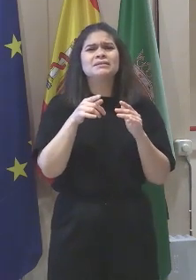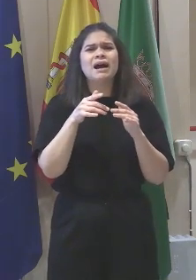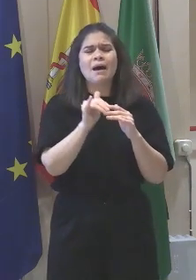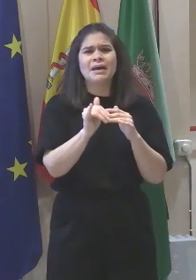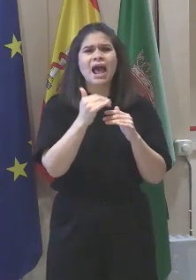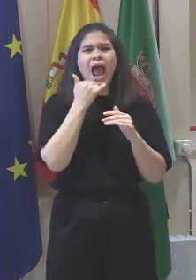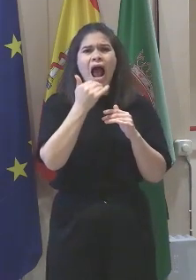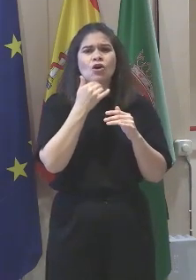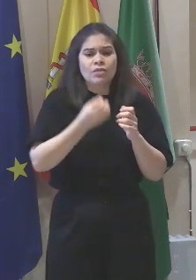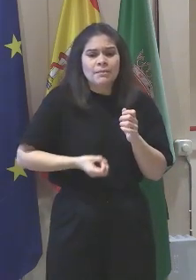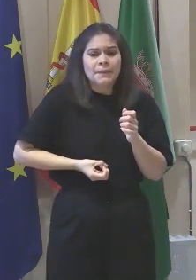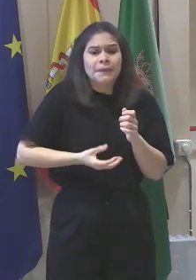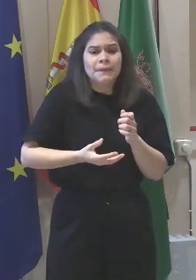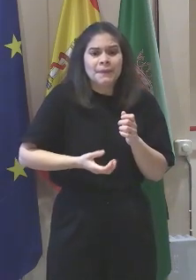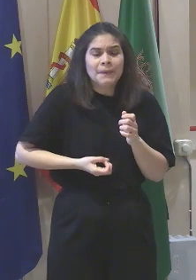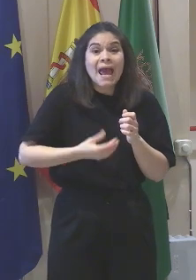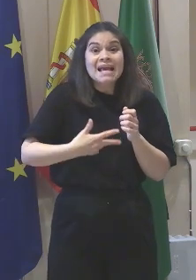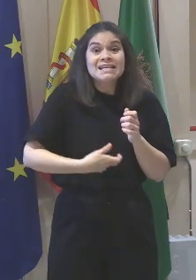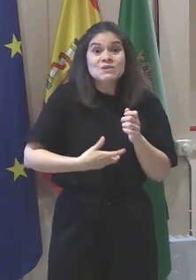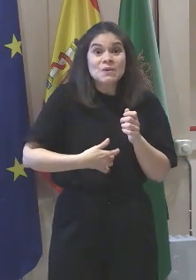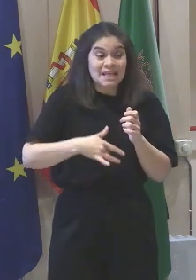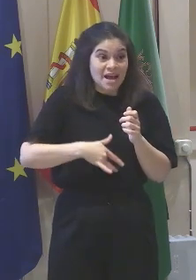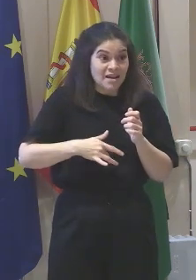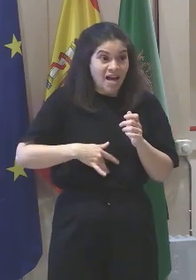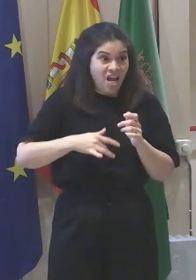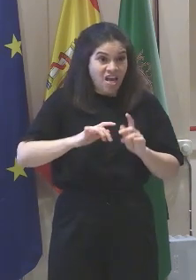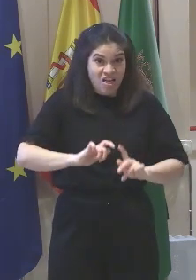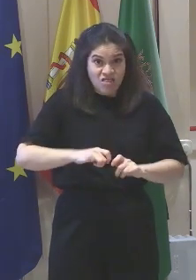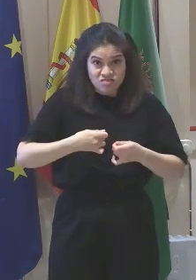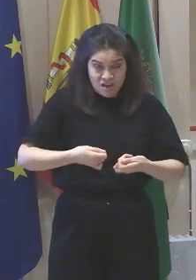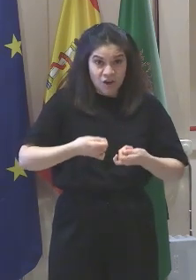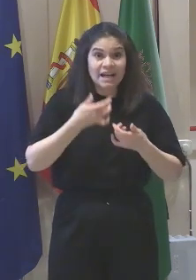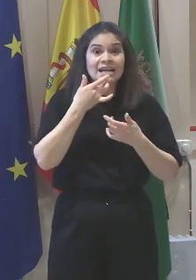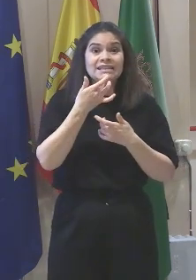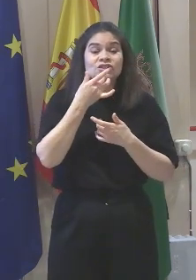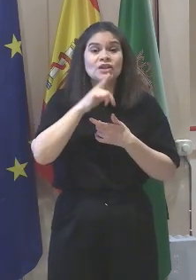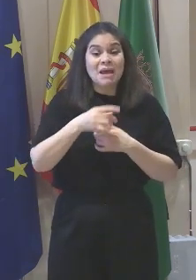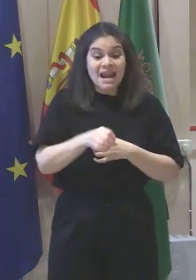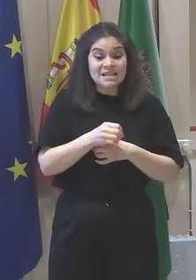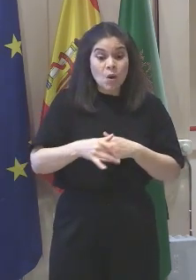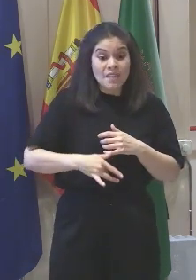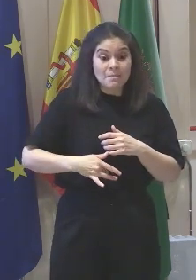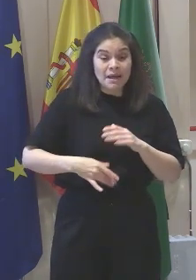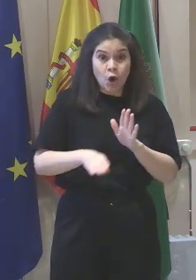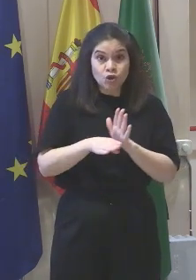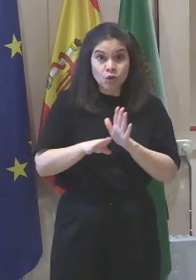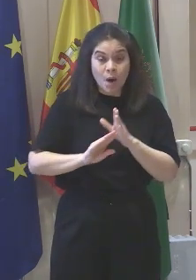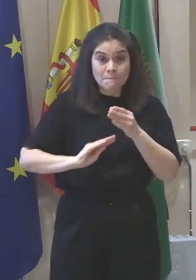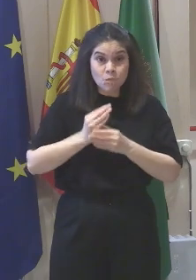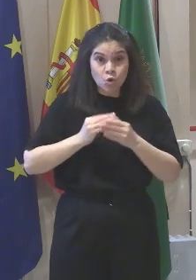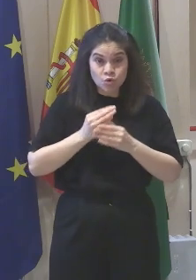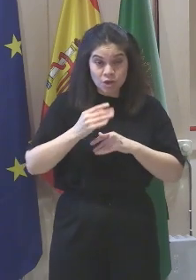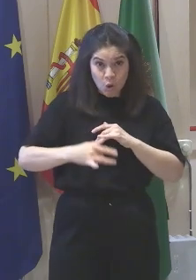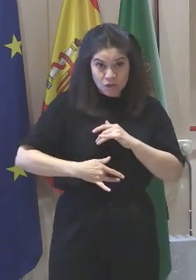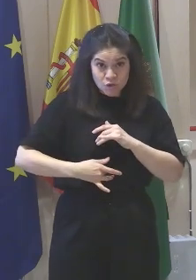de secreción de insulina endógena, porque no solo la secreción de insulina endógena, las células del páncreas que siguen produciendo insulina también